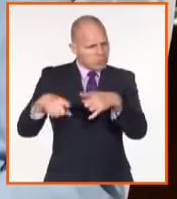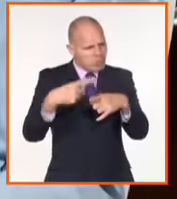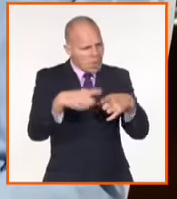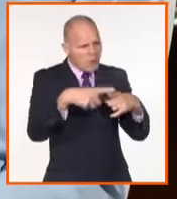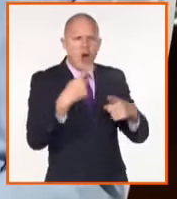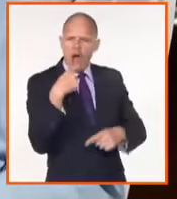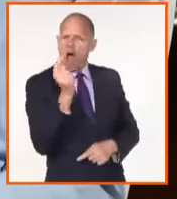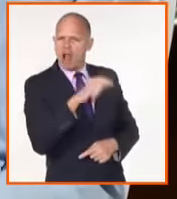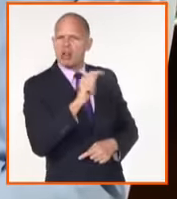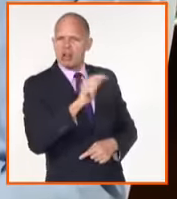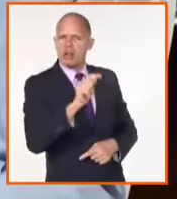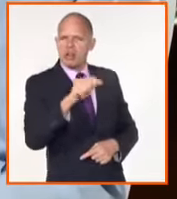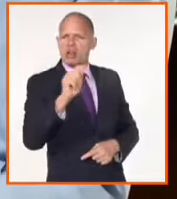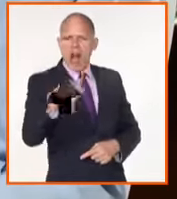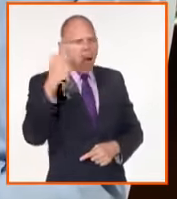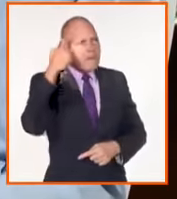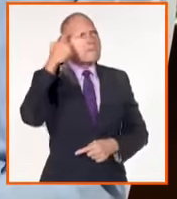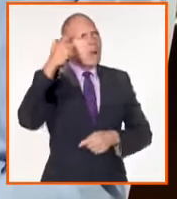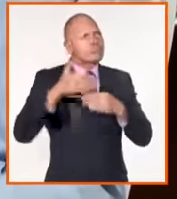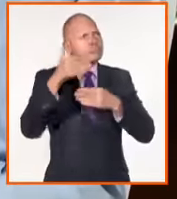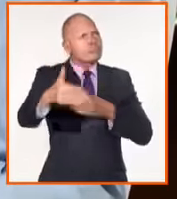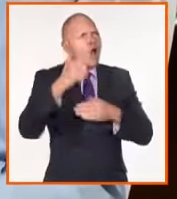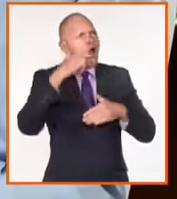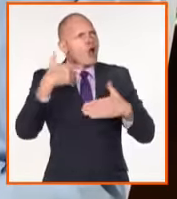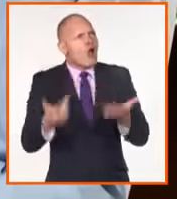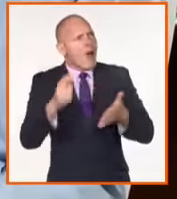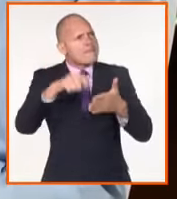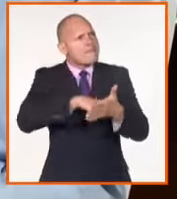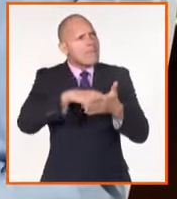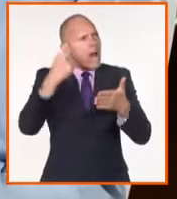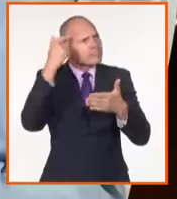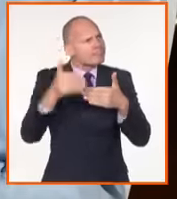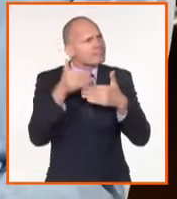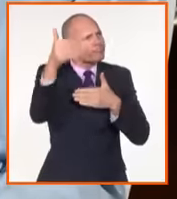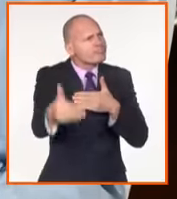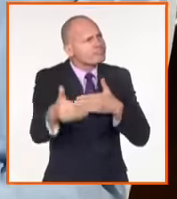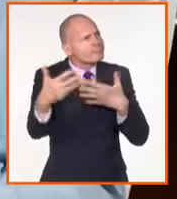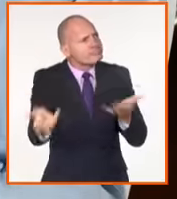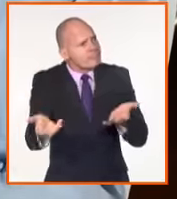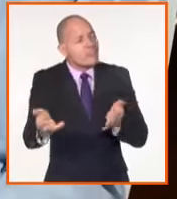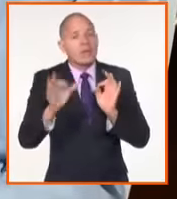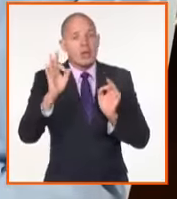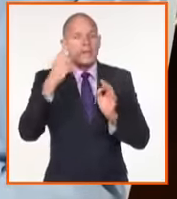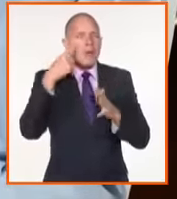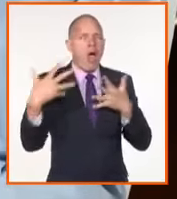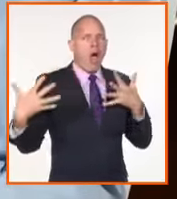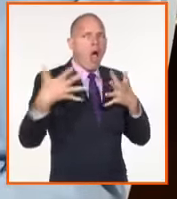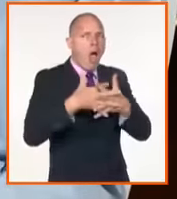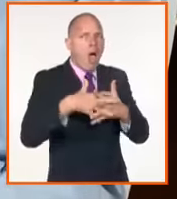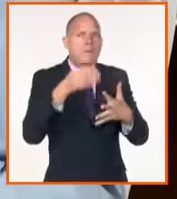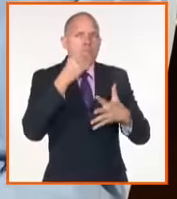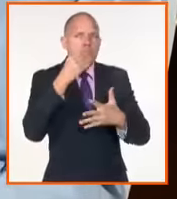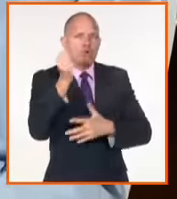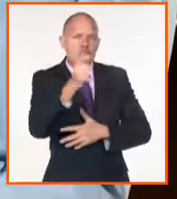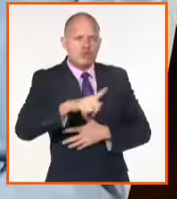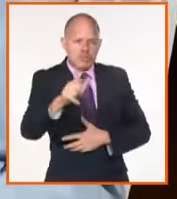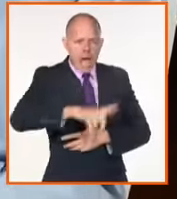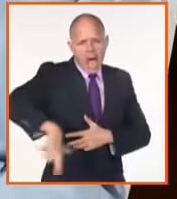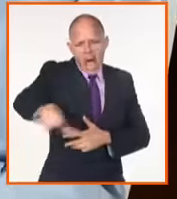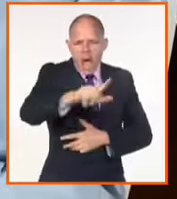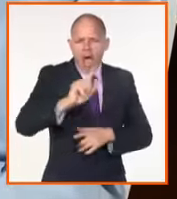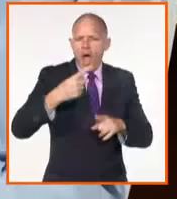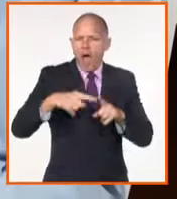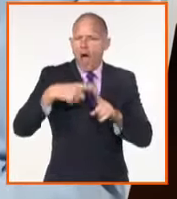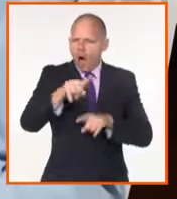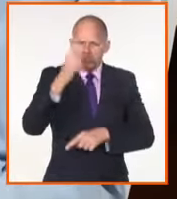y que tienen proyectos de vida que donde lo personal coincide con lo social y que tienen actitudes